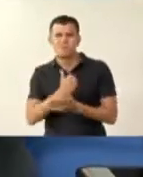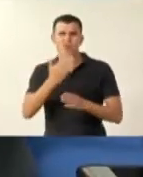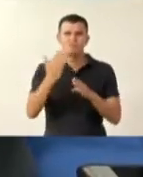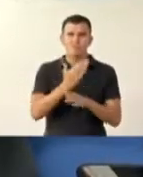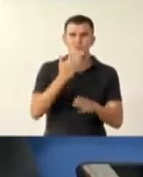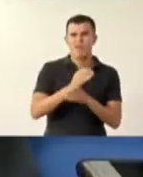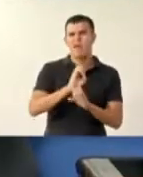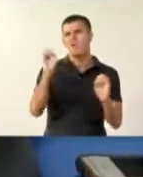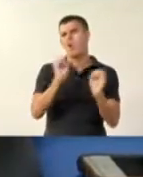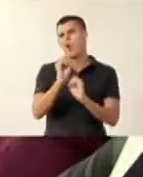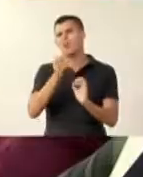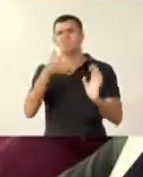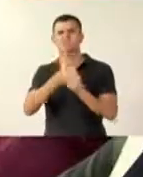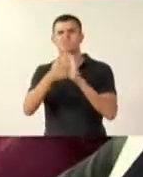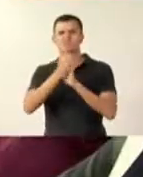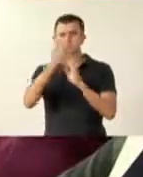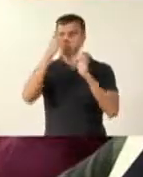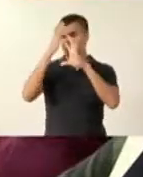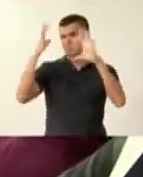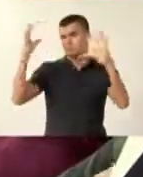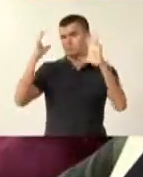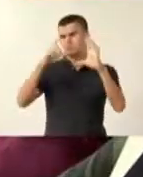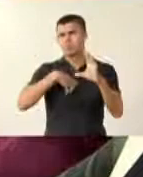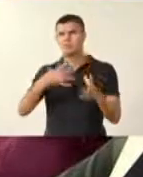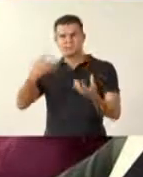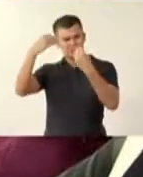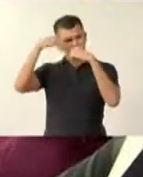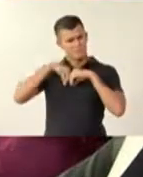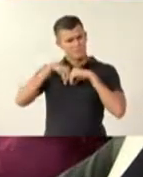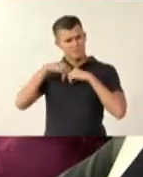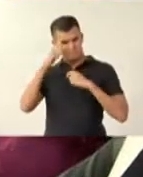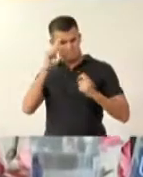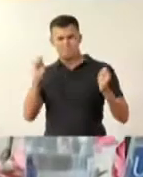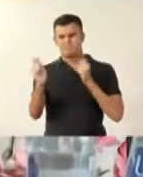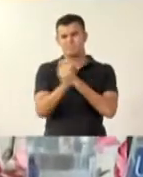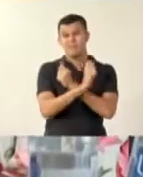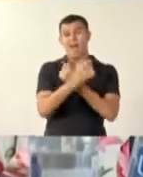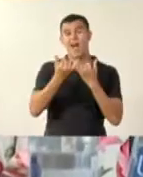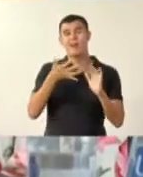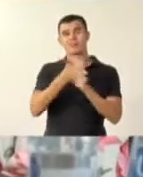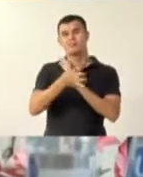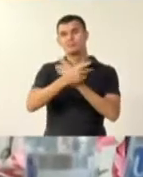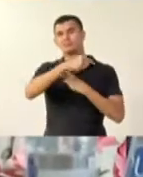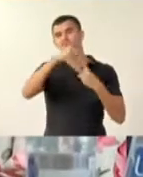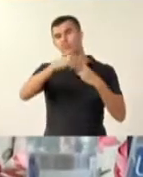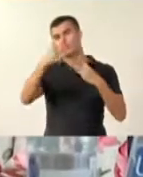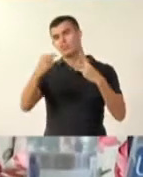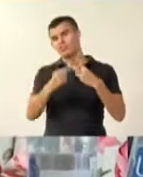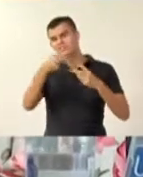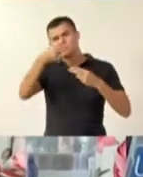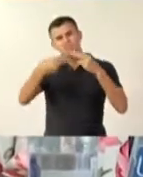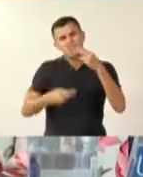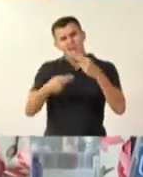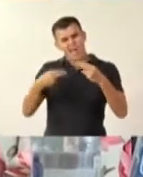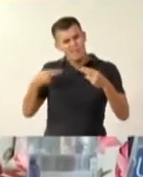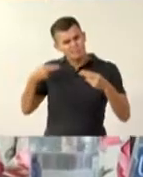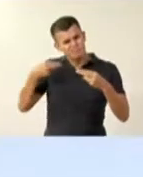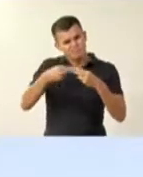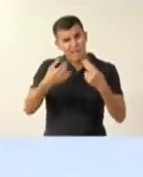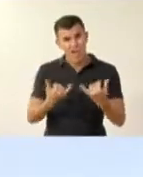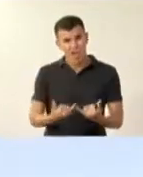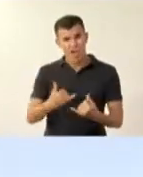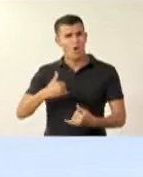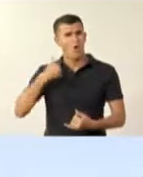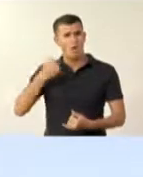sociales, o historias fantásticas que lo transfieren a otro mundo. Hoy contaremos dos historias de jóvenes que a su corta trayectoria profesional